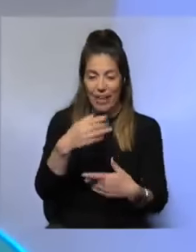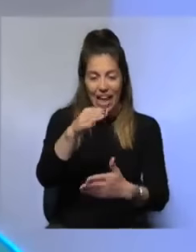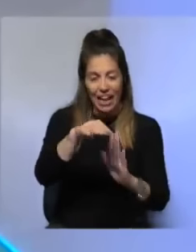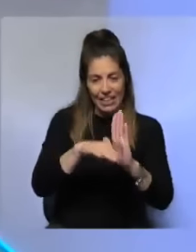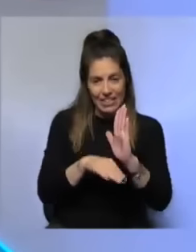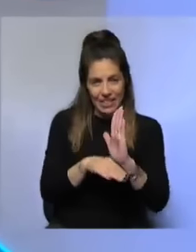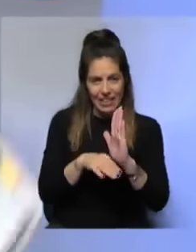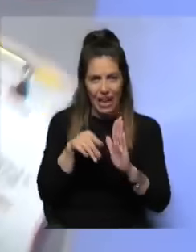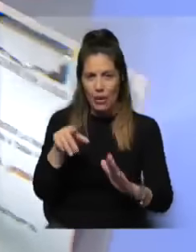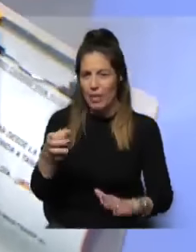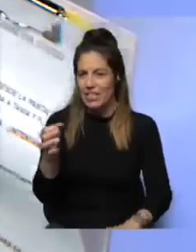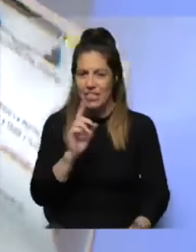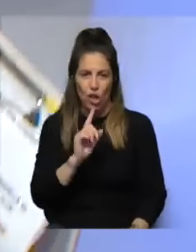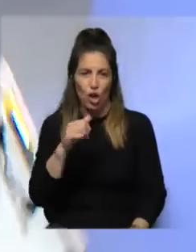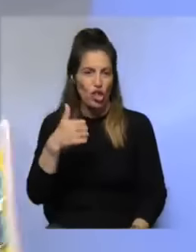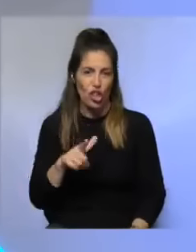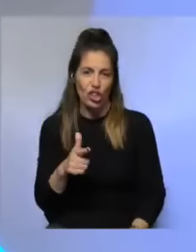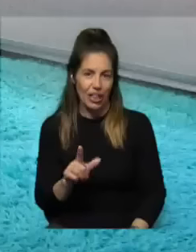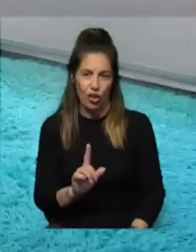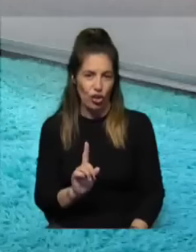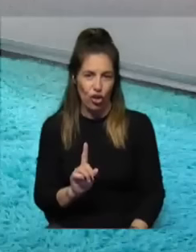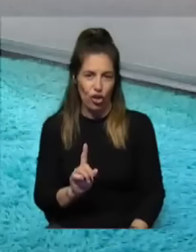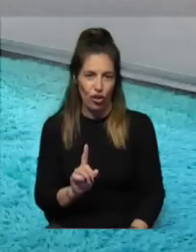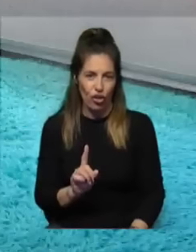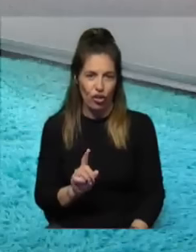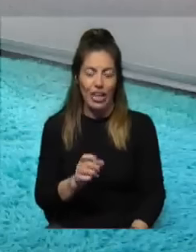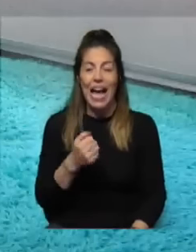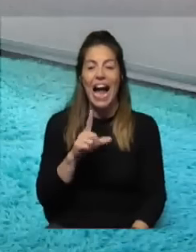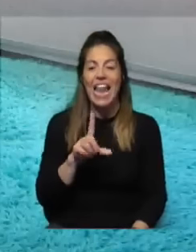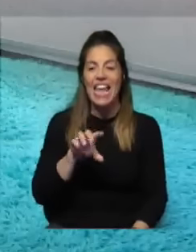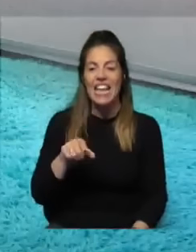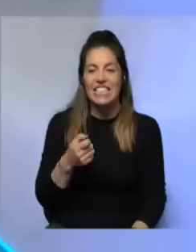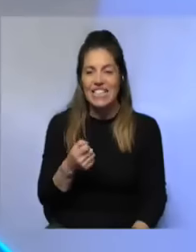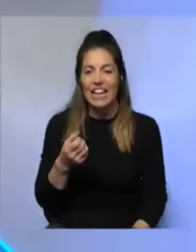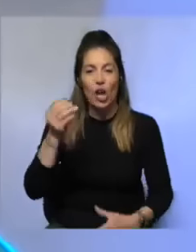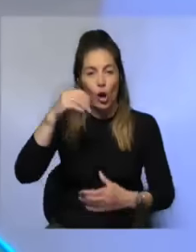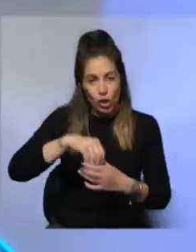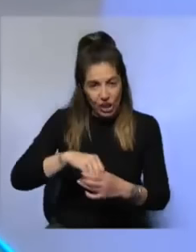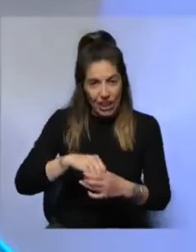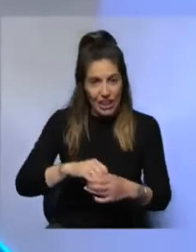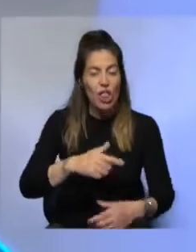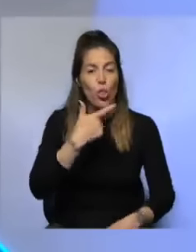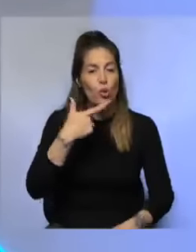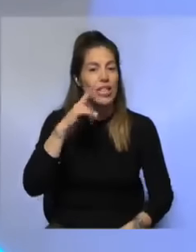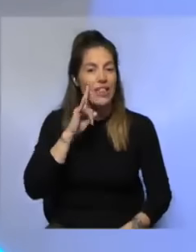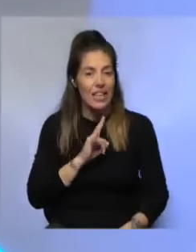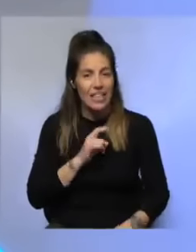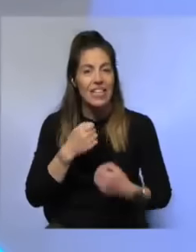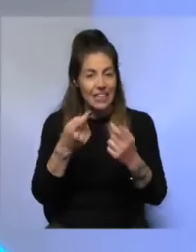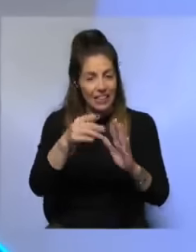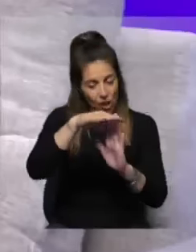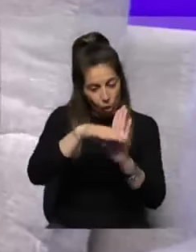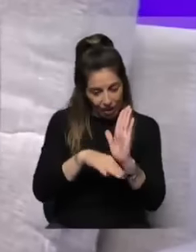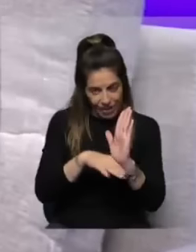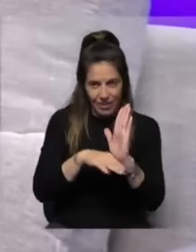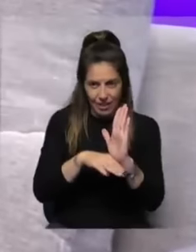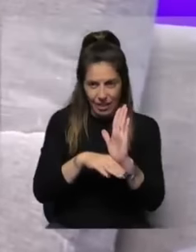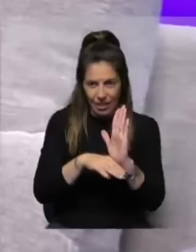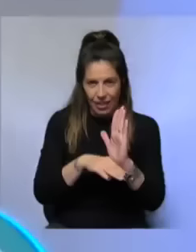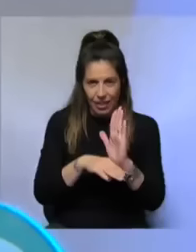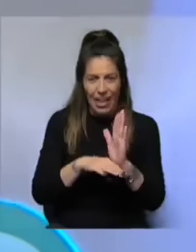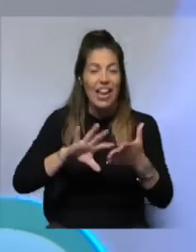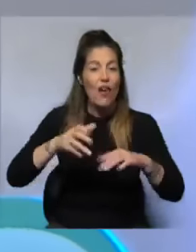Te dice, no, eso no está en mis cualidades. Ahora decís, Alexa, ¿qué contiene el dulce de leche? ¿O qué ingrediente? Y te da toda la receta. Digo los